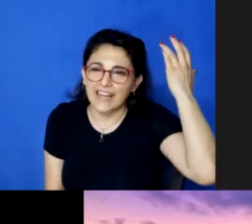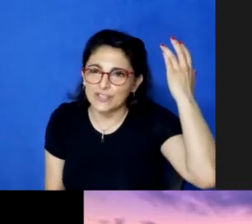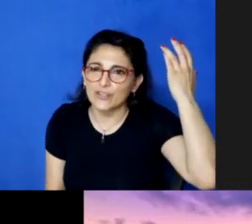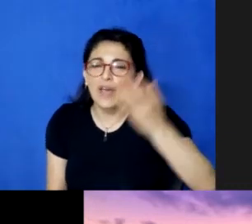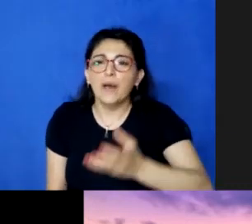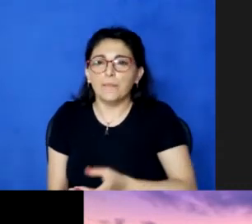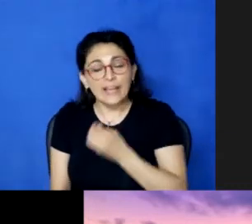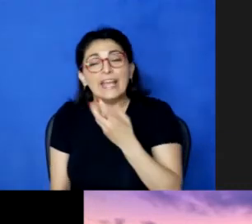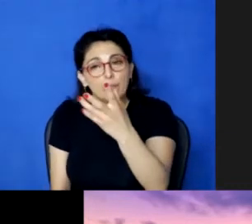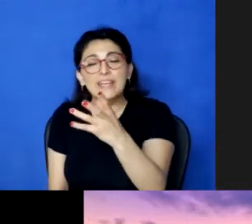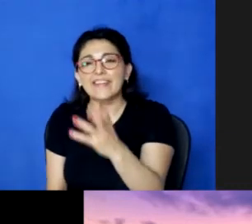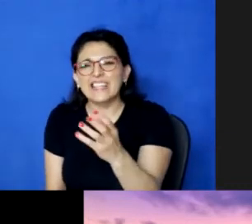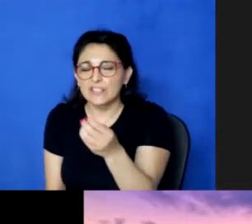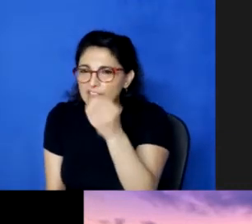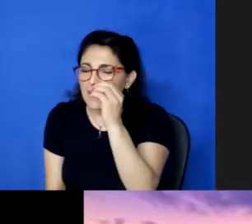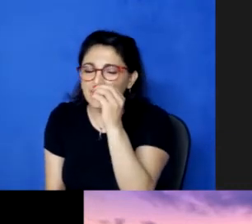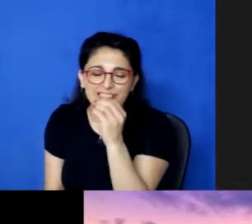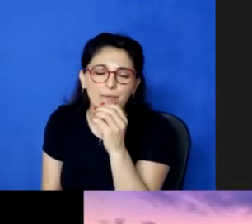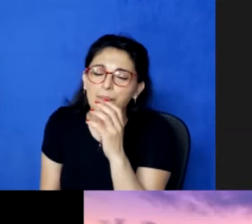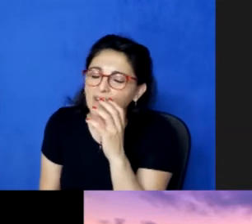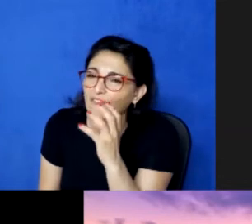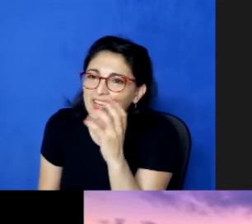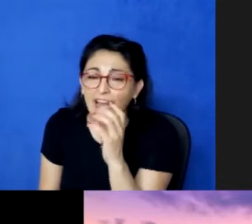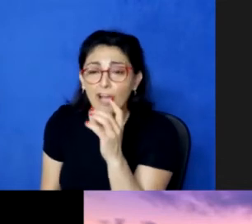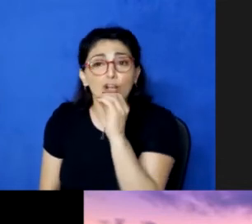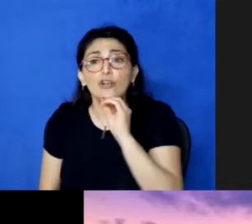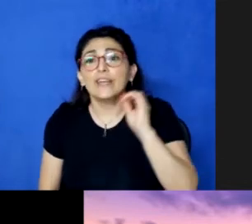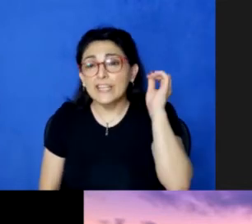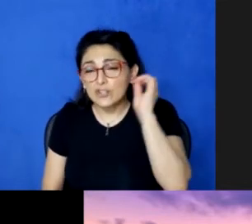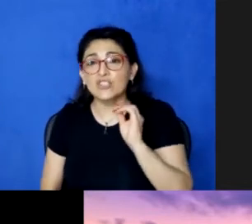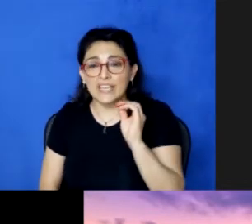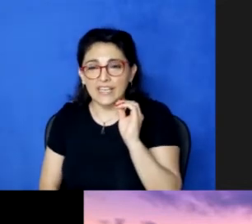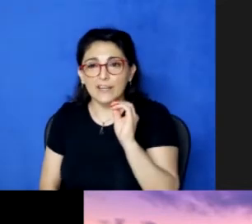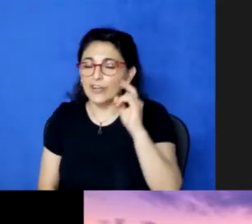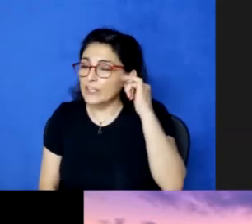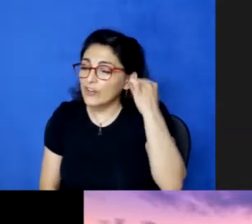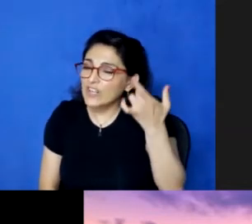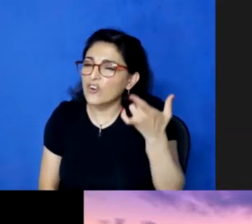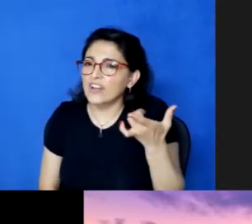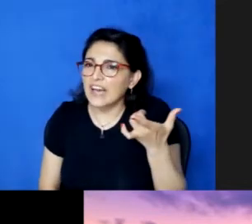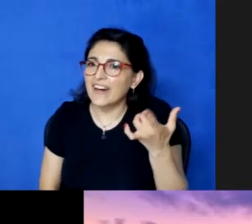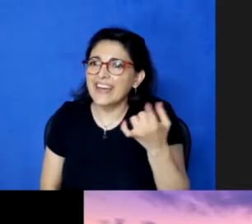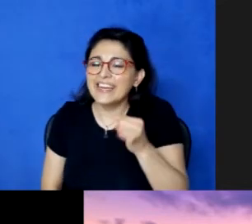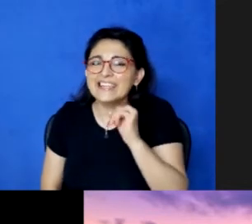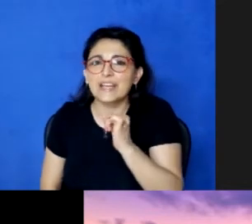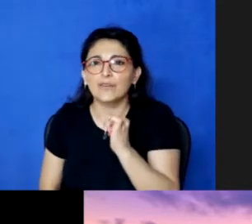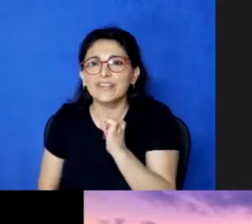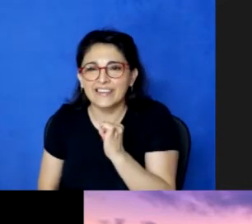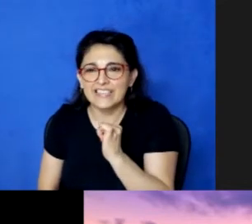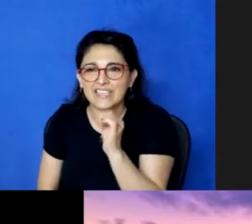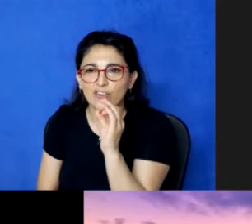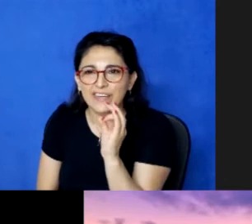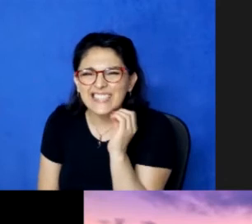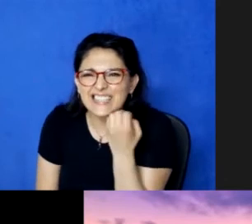30 años, pero la que comí era deliciosa, la masa estaba perfecta. Lo que no sé, lo que no recordaba, era el sabor